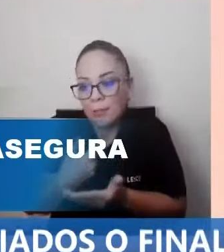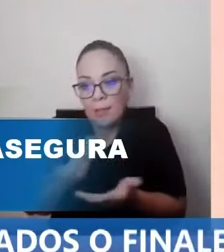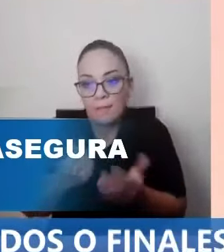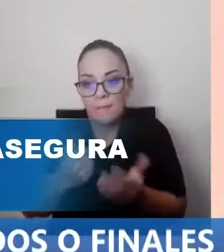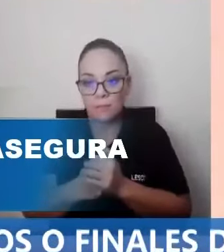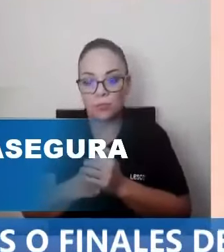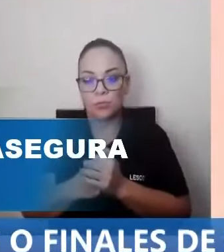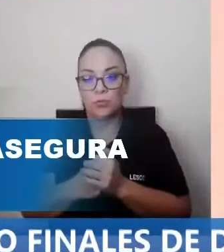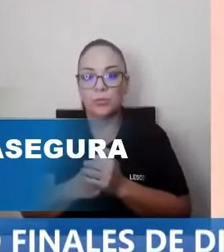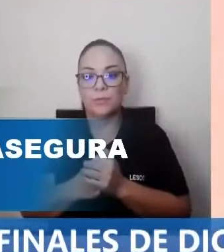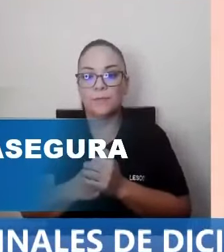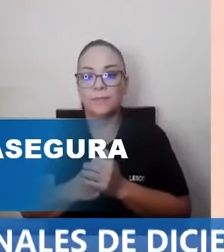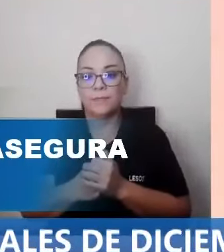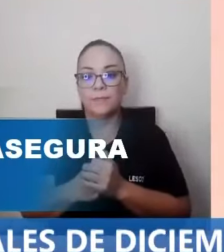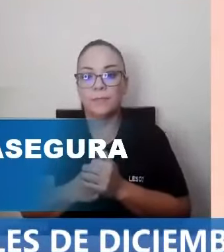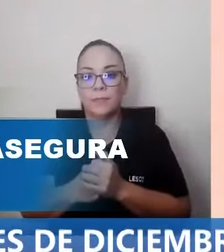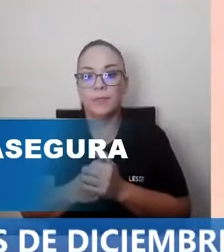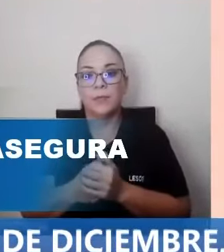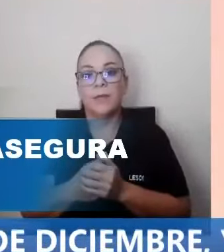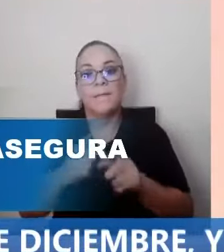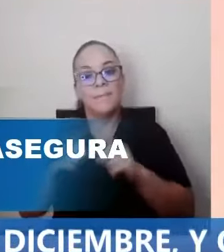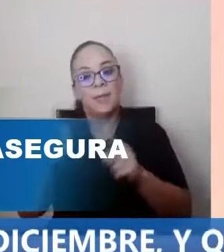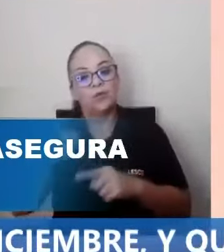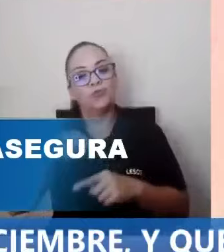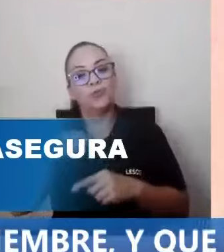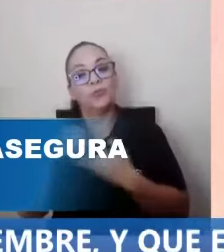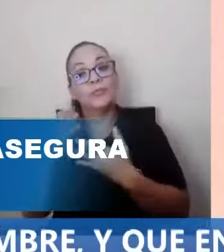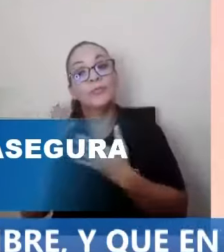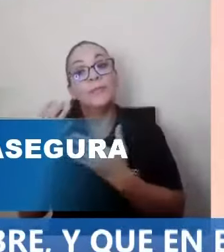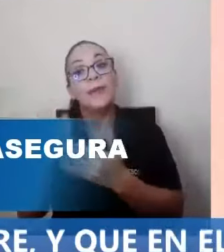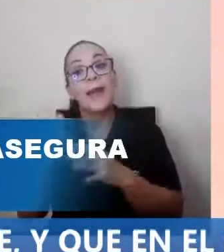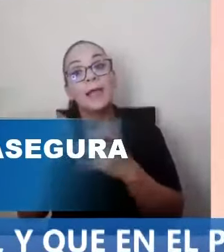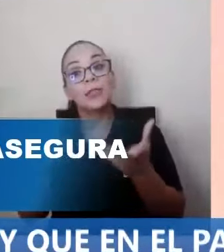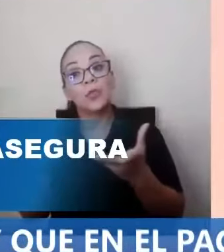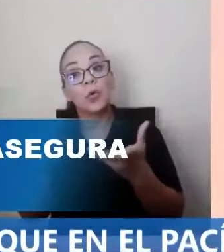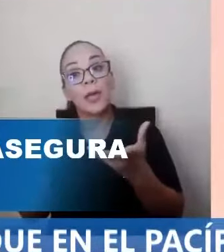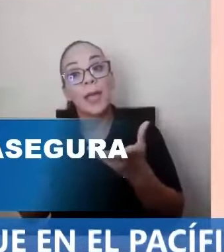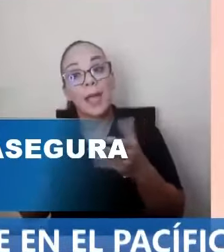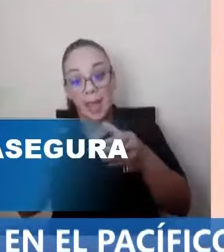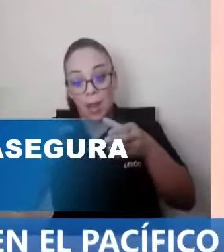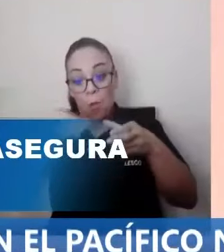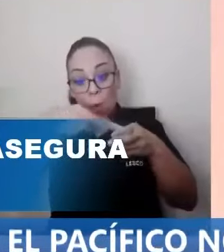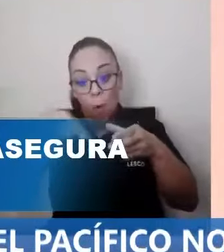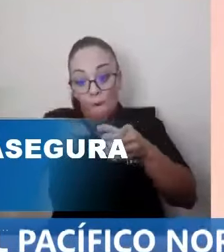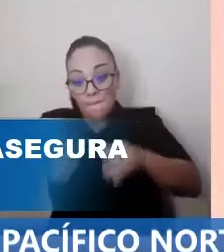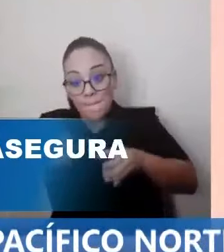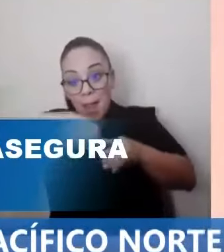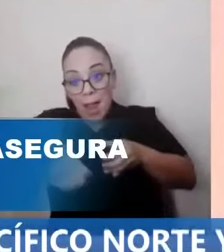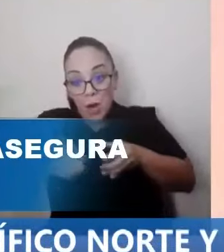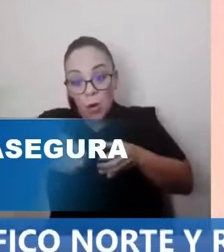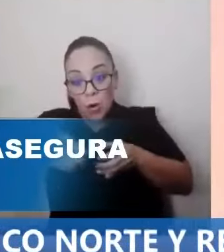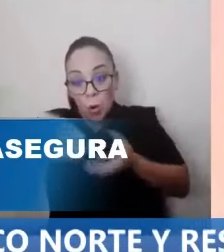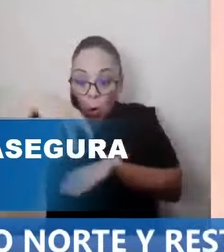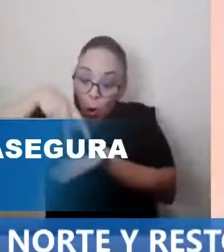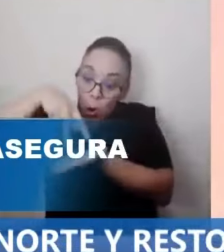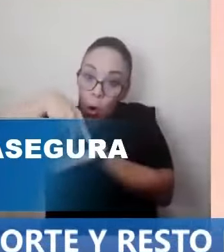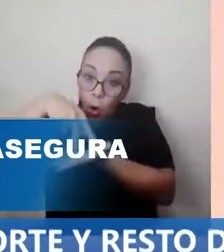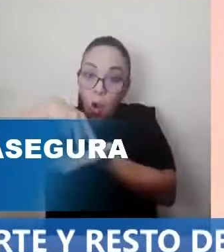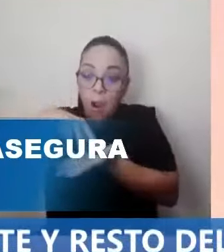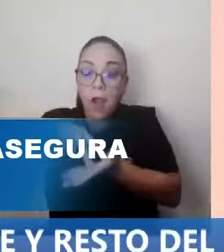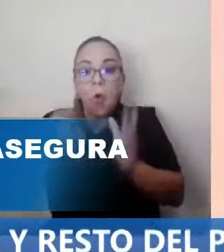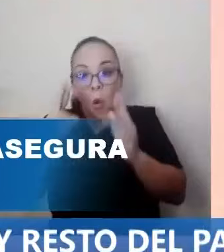esperando que las otras dos patas del banco trípode, el Poder Judicial y el